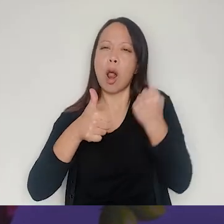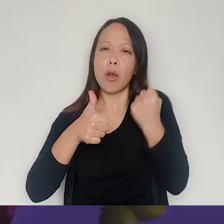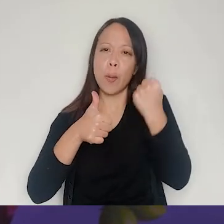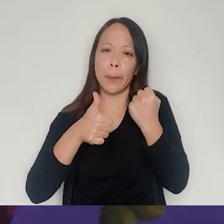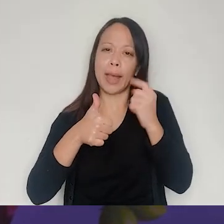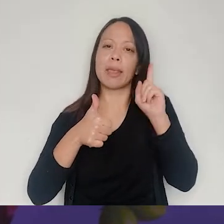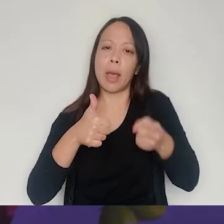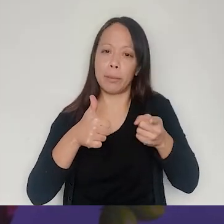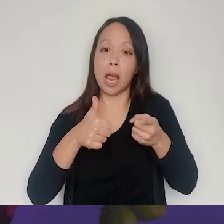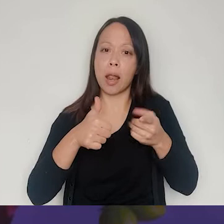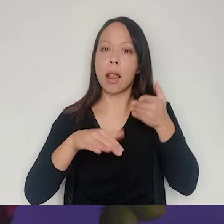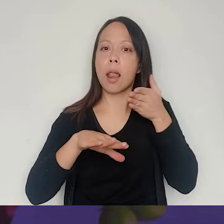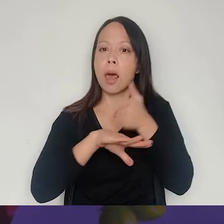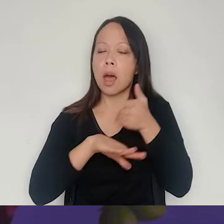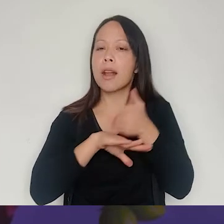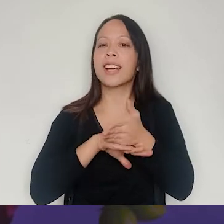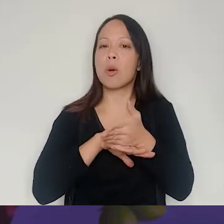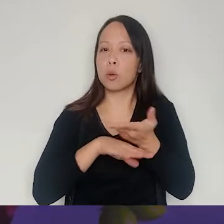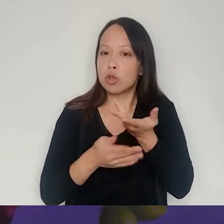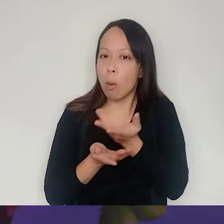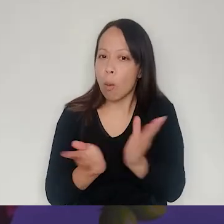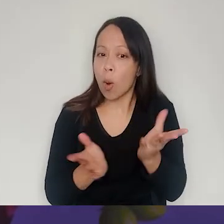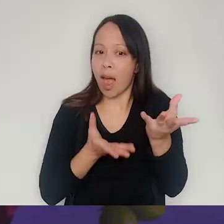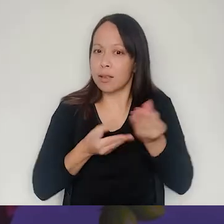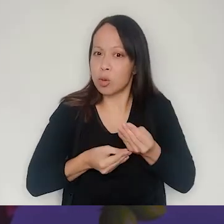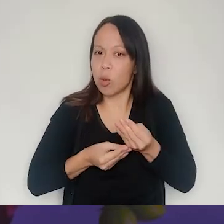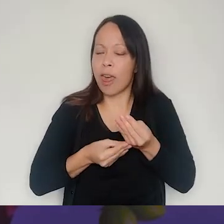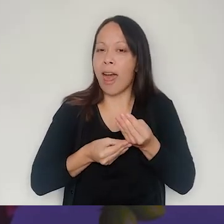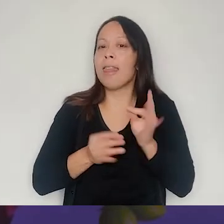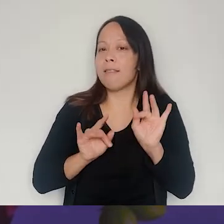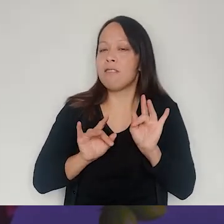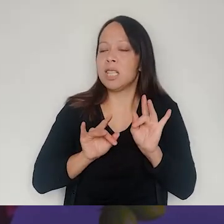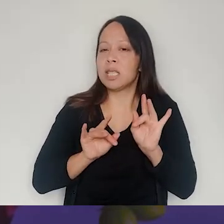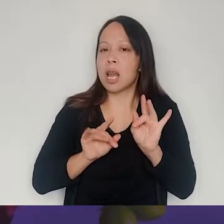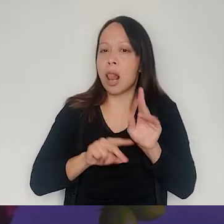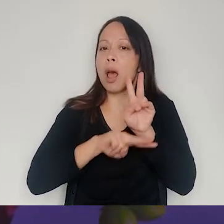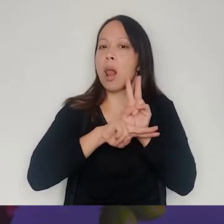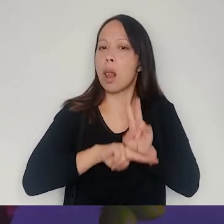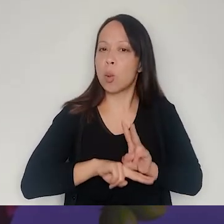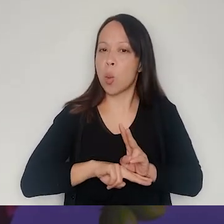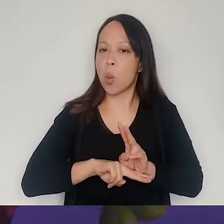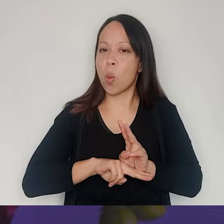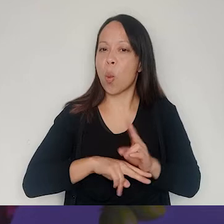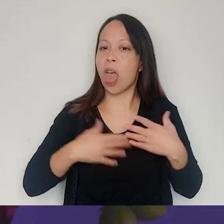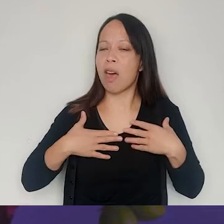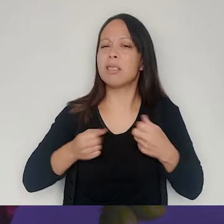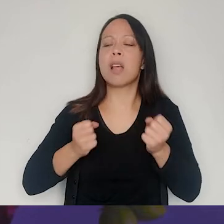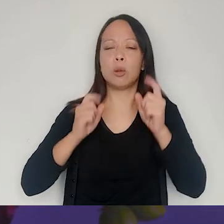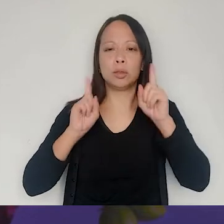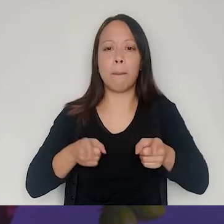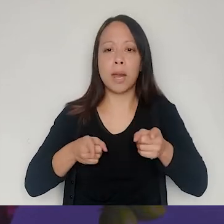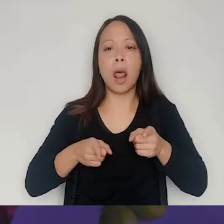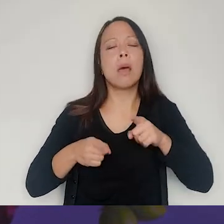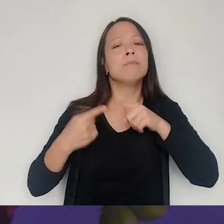también el acceso a recursos públicos y la atención sanitaria. Y de ahí lo que os comentaba antes, el acceso a recursos públicos viene